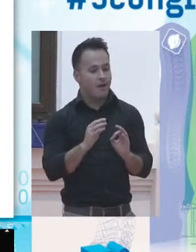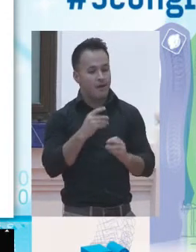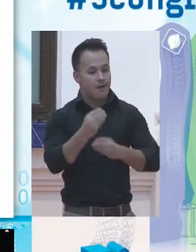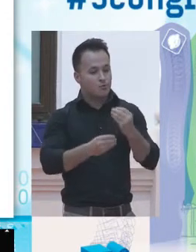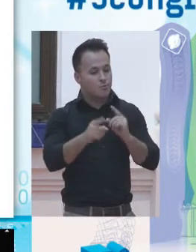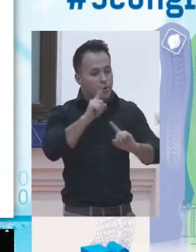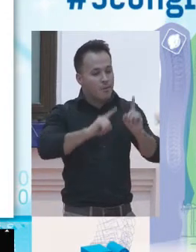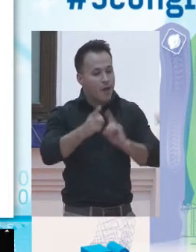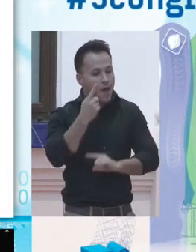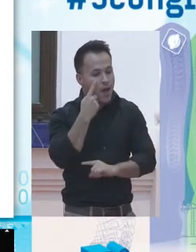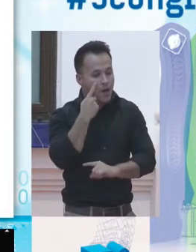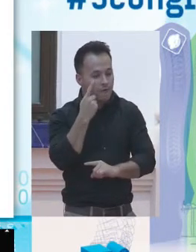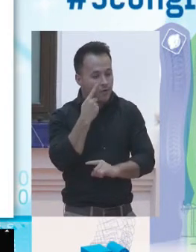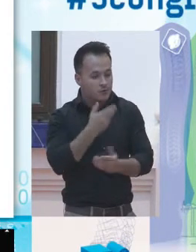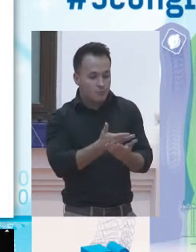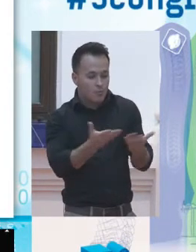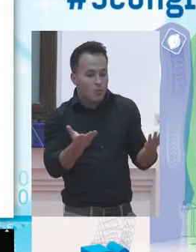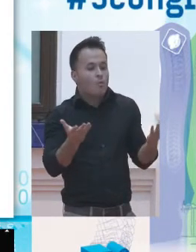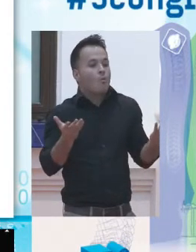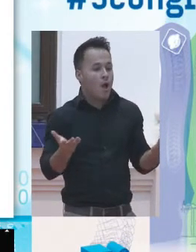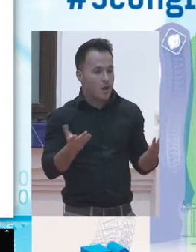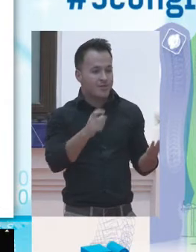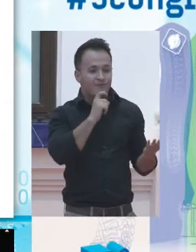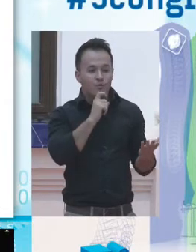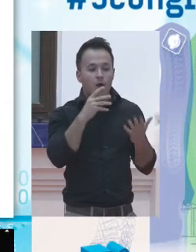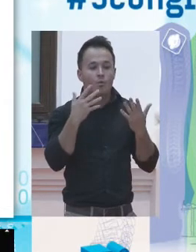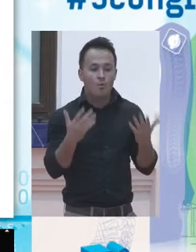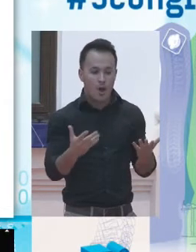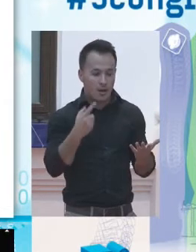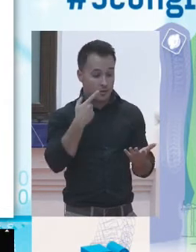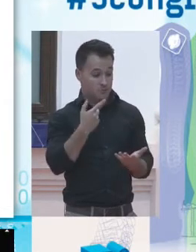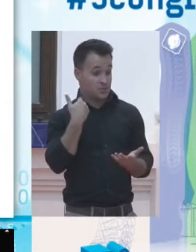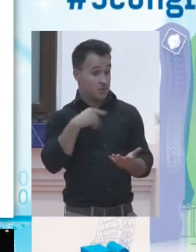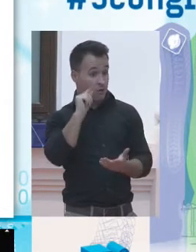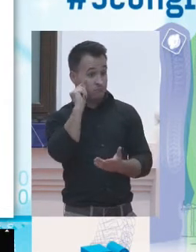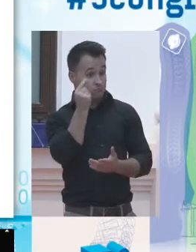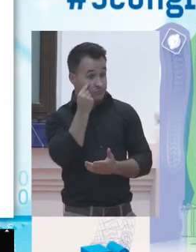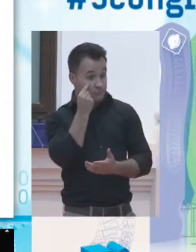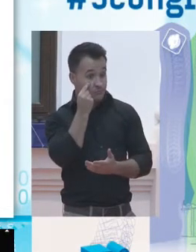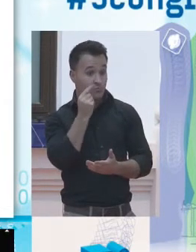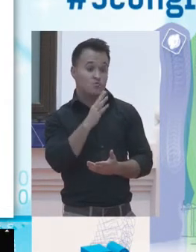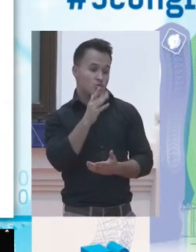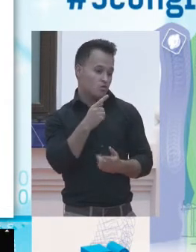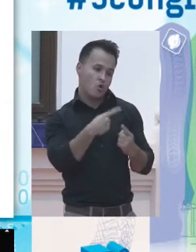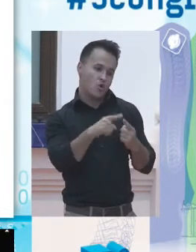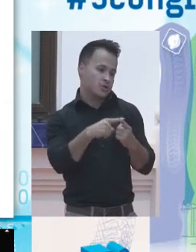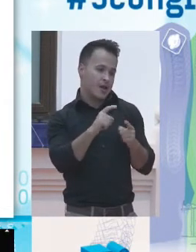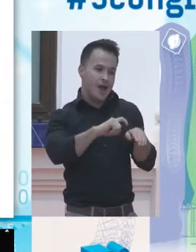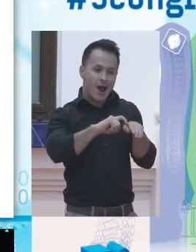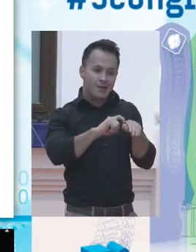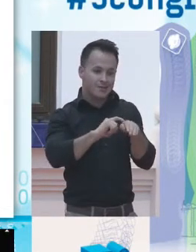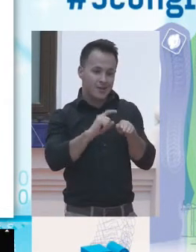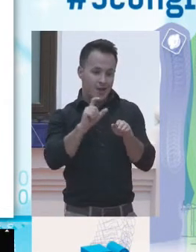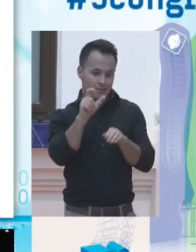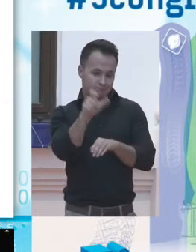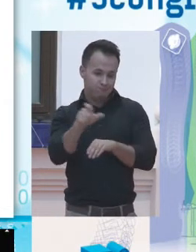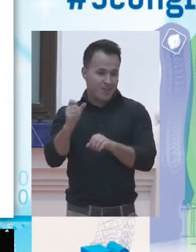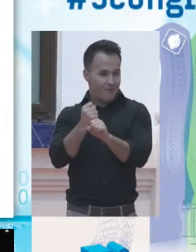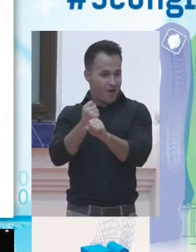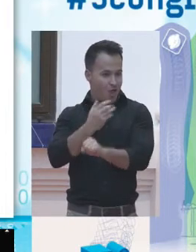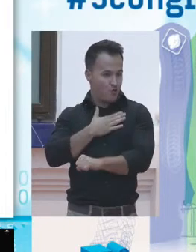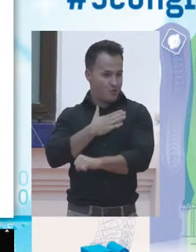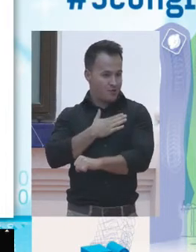los problemas que tenemos, las dificultades, reconocerlas, porque son características de nuestros trabajadores